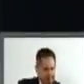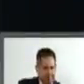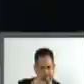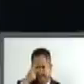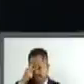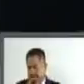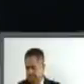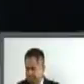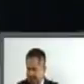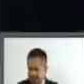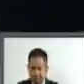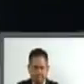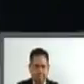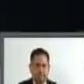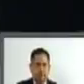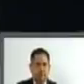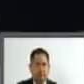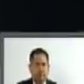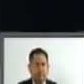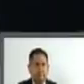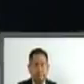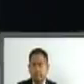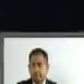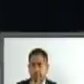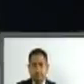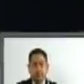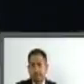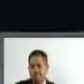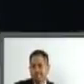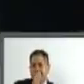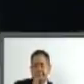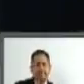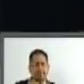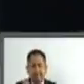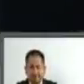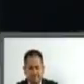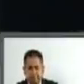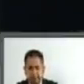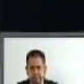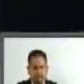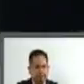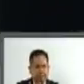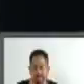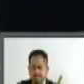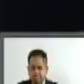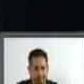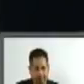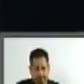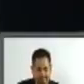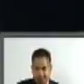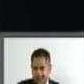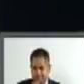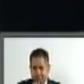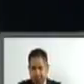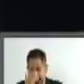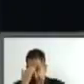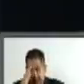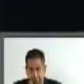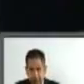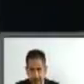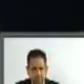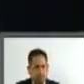y mexicanos. La migración es la materialización de una libertad no prevista en el TLCAN, que es el